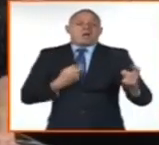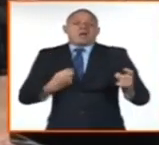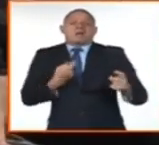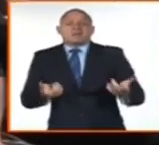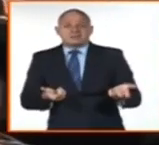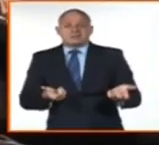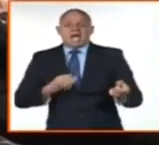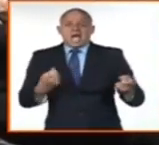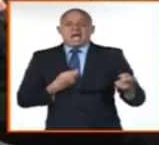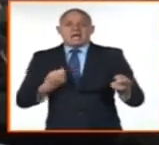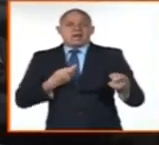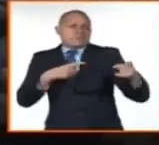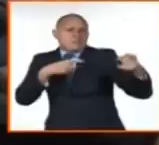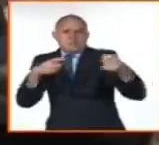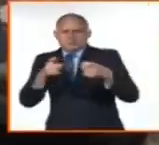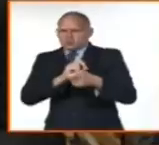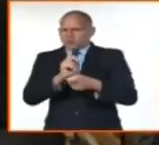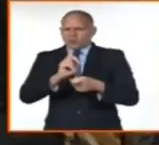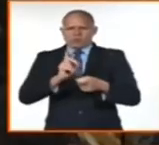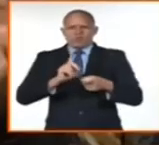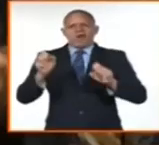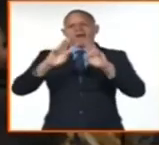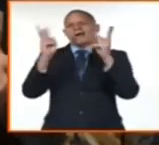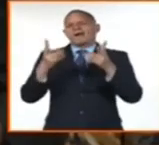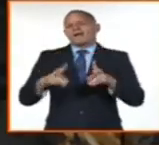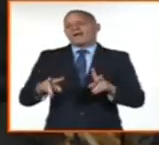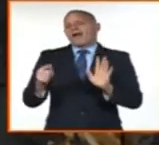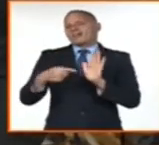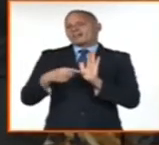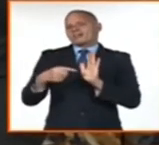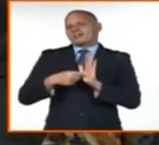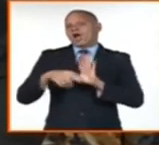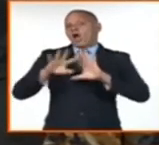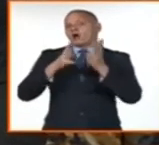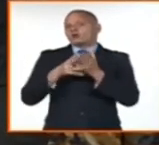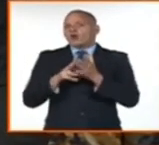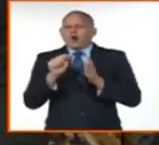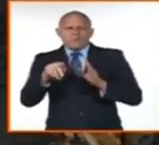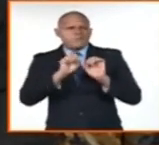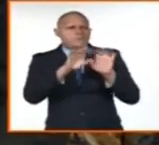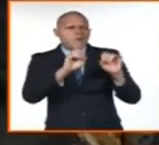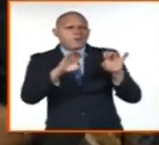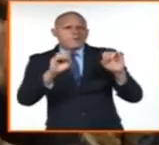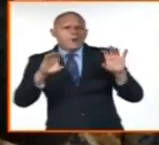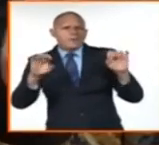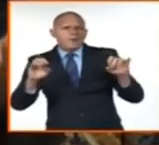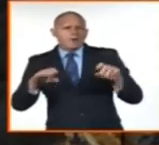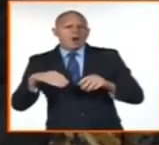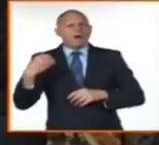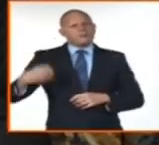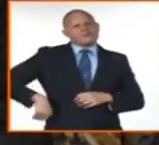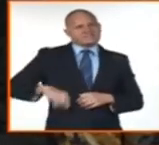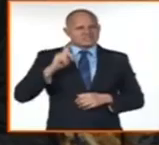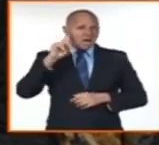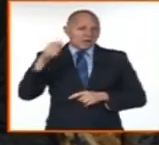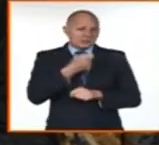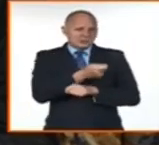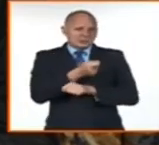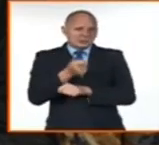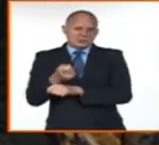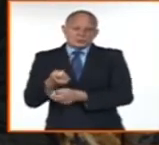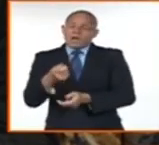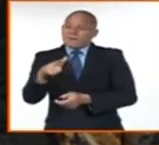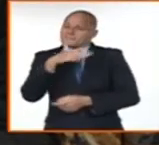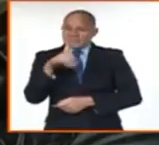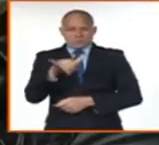les dije anteriormente, la hemos sufrido, pero que ahora con el uso de las TIC y las redes digitales tiene